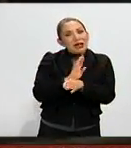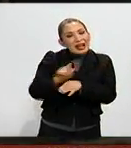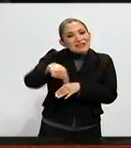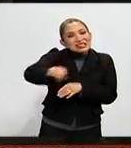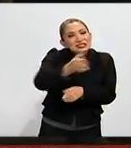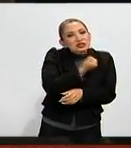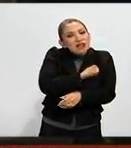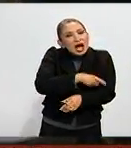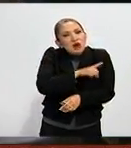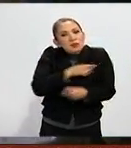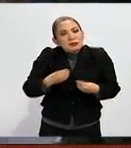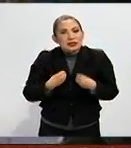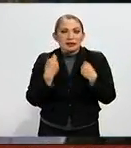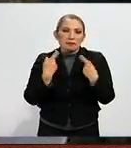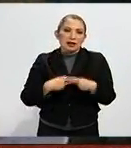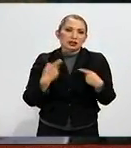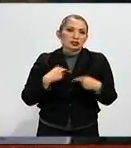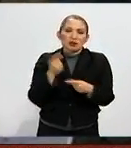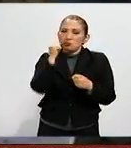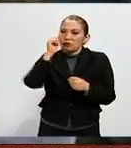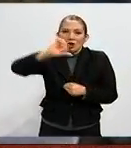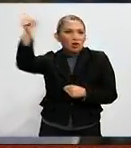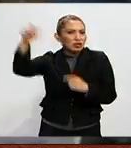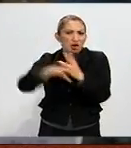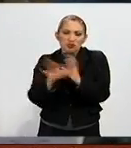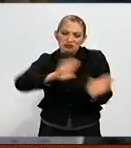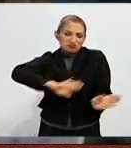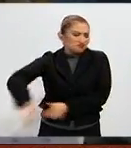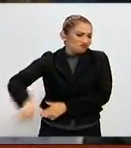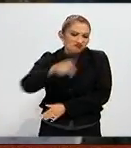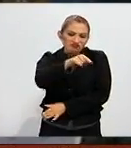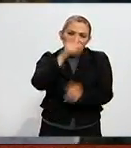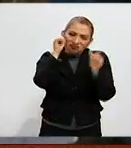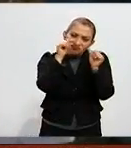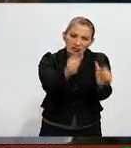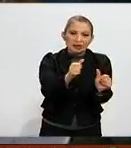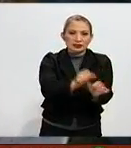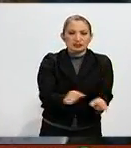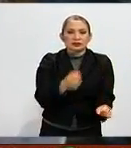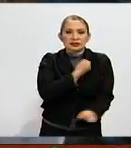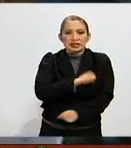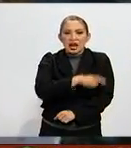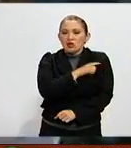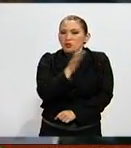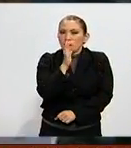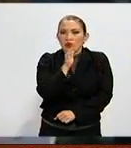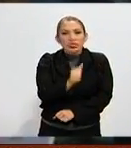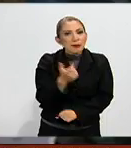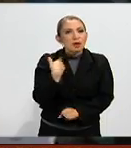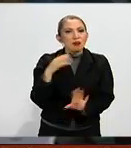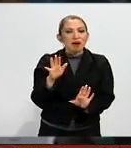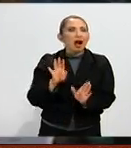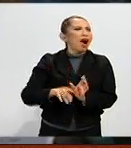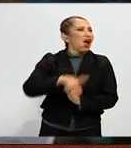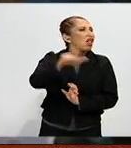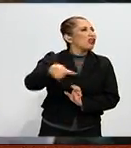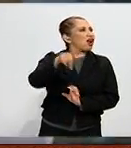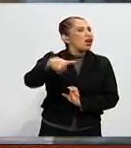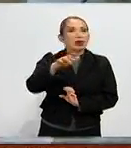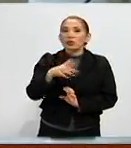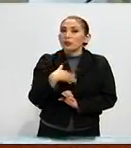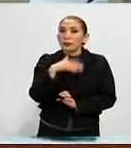la salud y la vida de la gente sobre cualquier otra cosa, y eso es muy importante decirlo. No podemos ser omisos, no